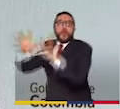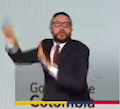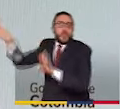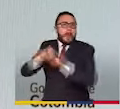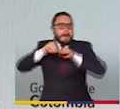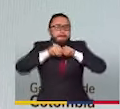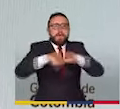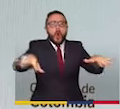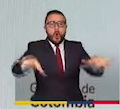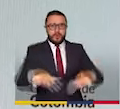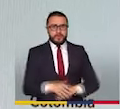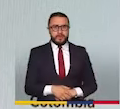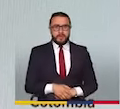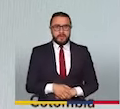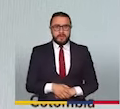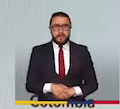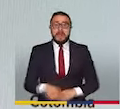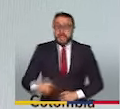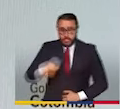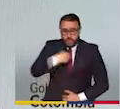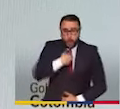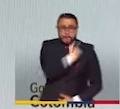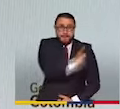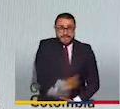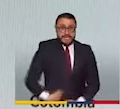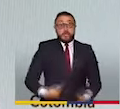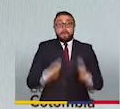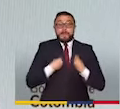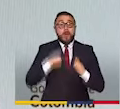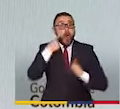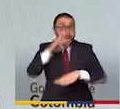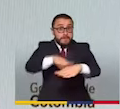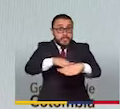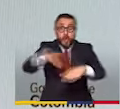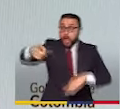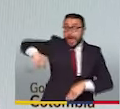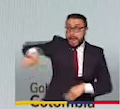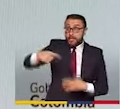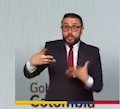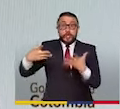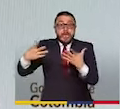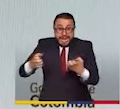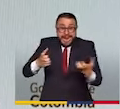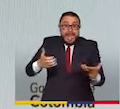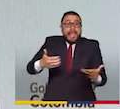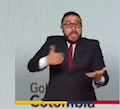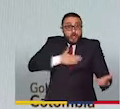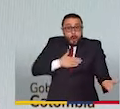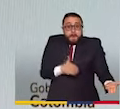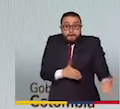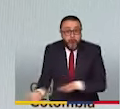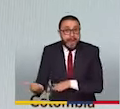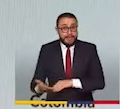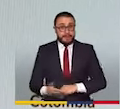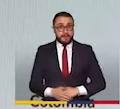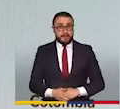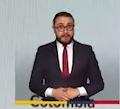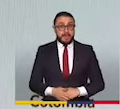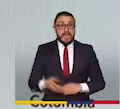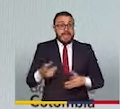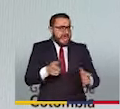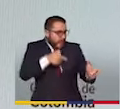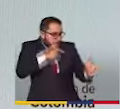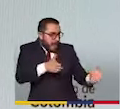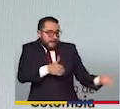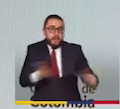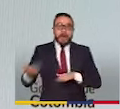presidente este, mientras viva, porque me quieren matar, como han intentado matar a la vicepresidenta y lo han